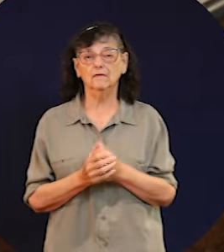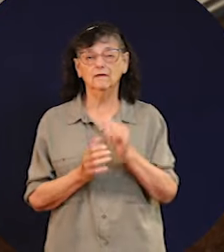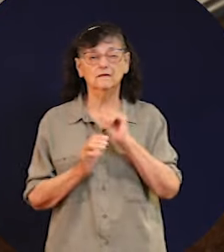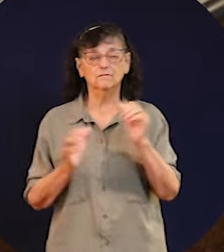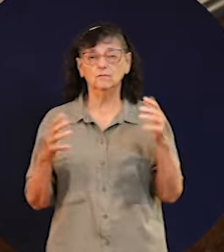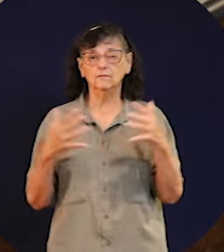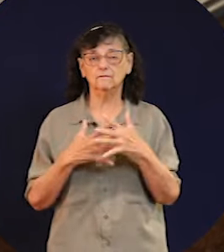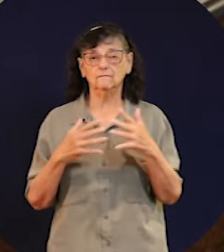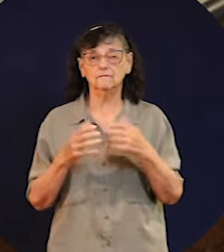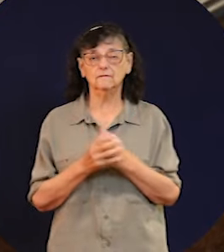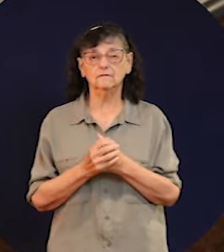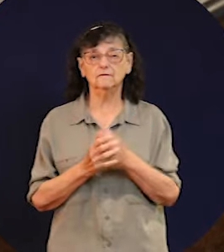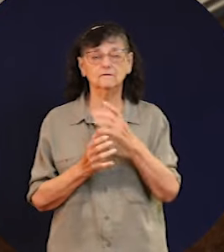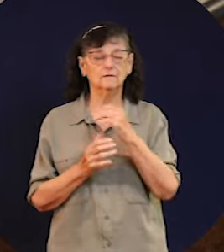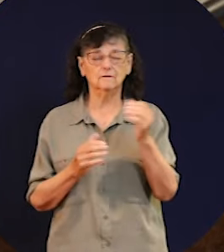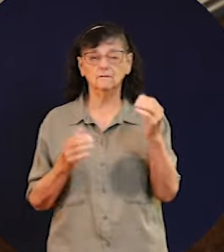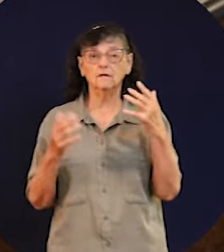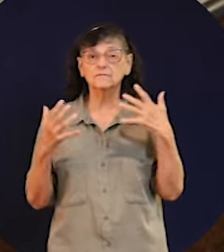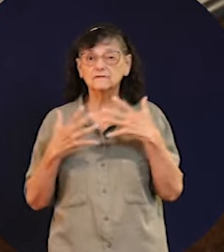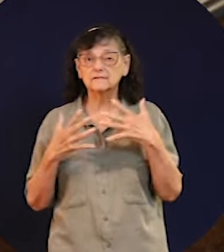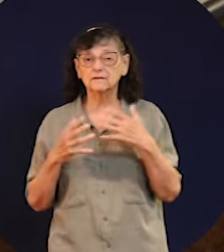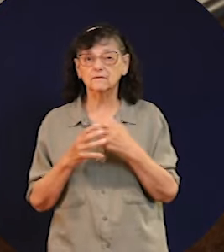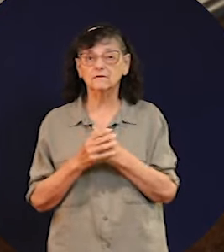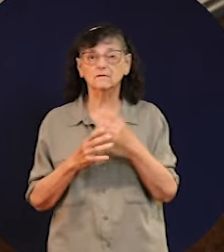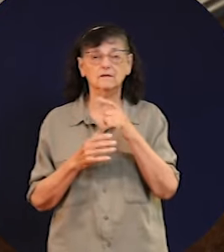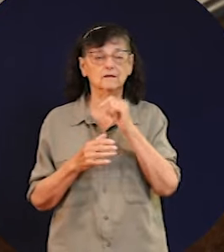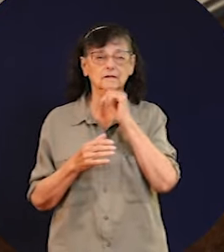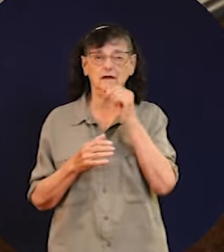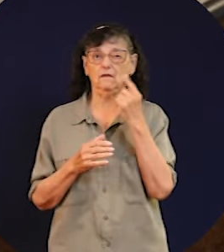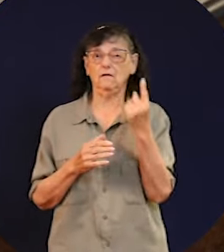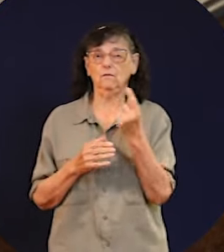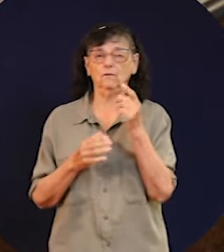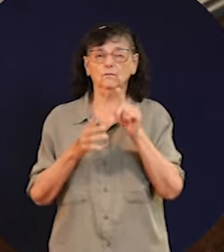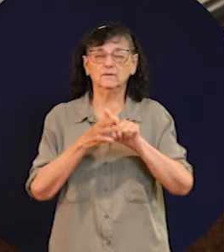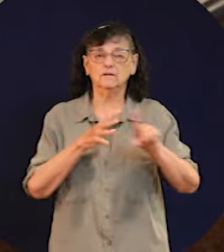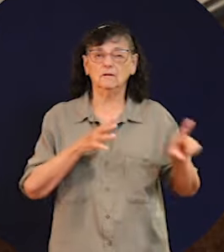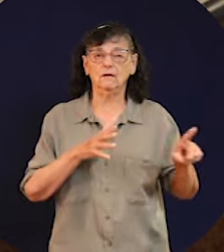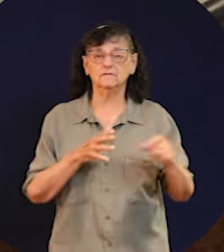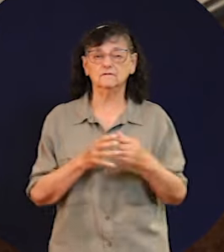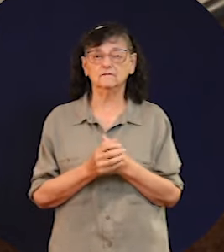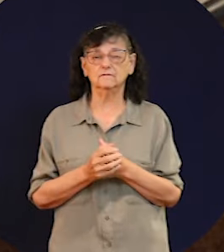no temerán, ni se espantarán y ninguna se perderá.